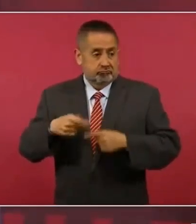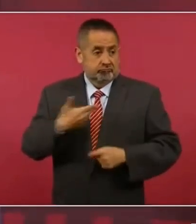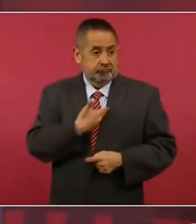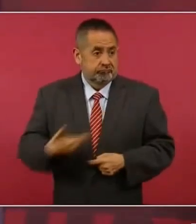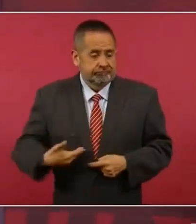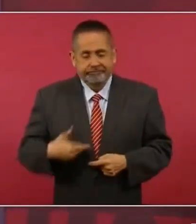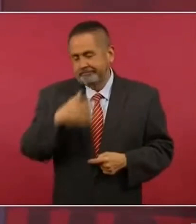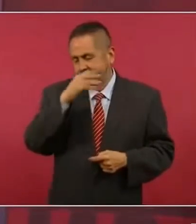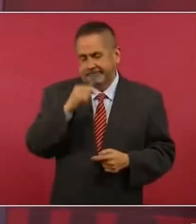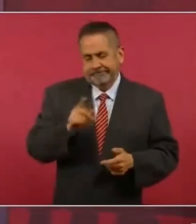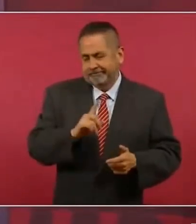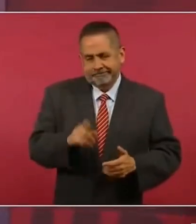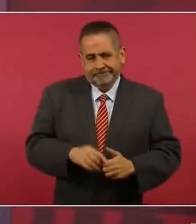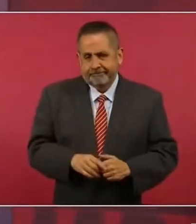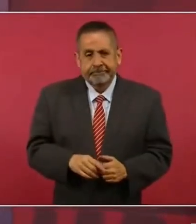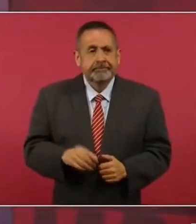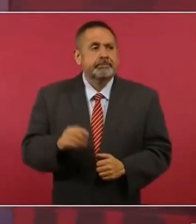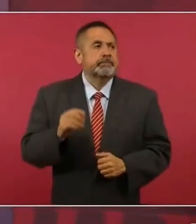o